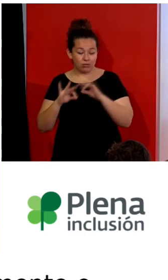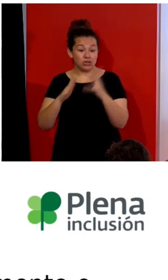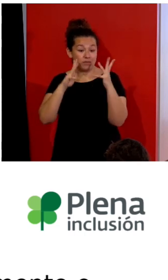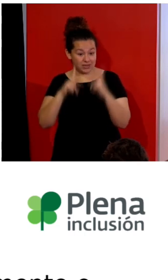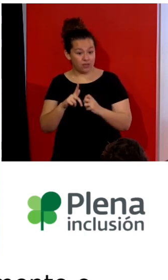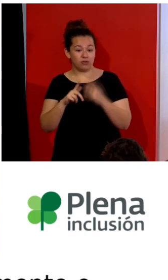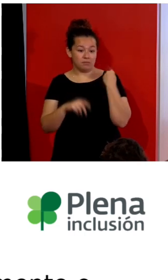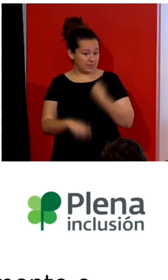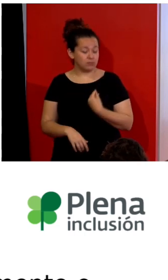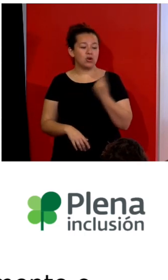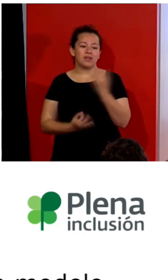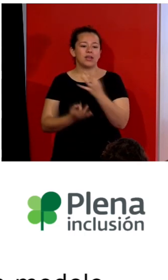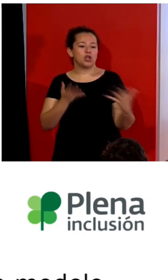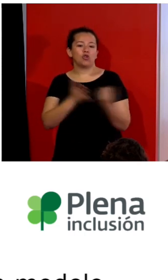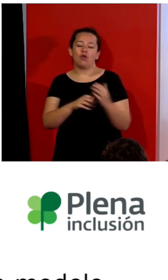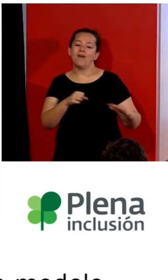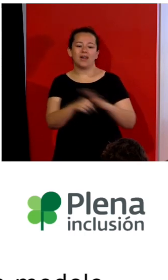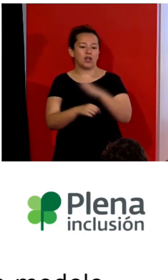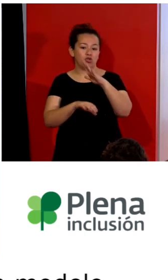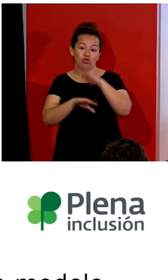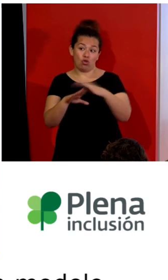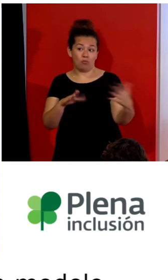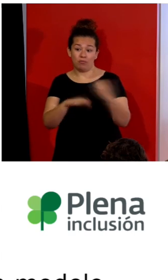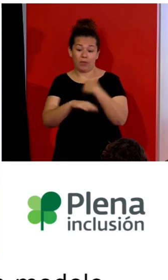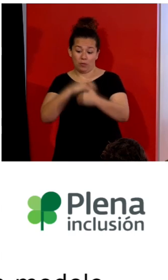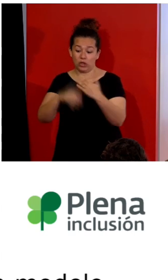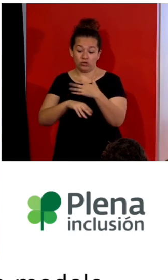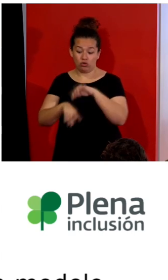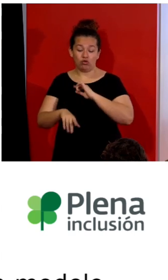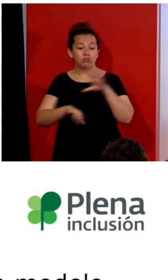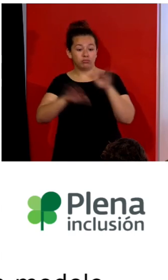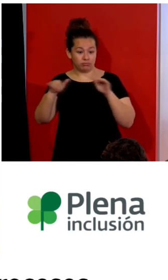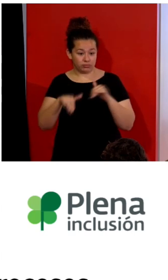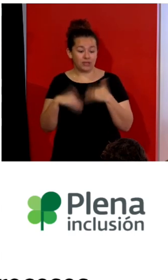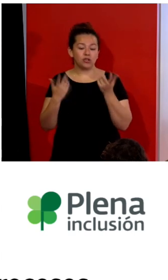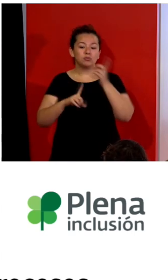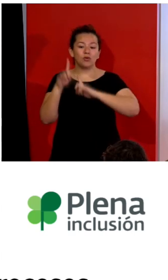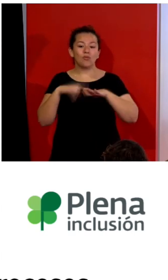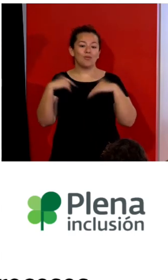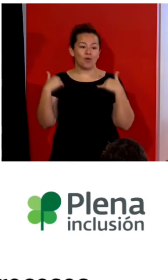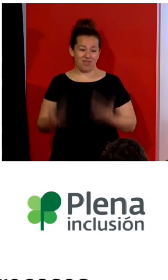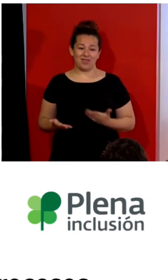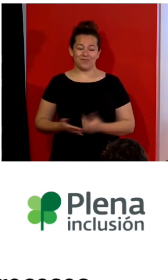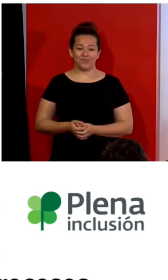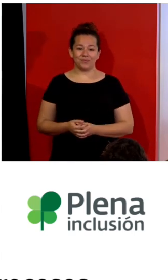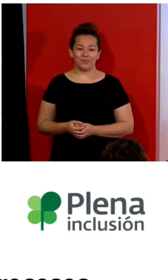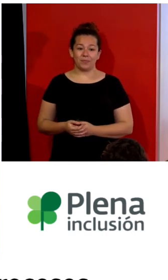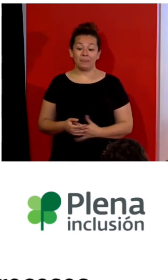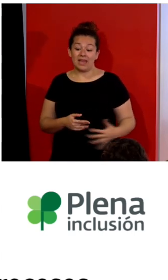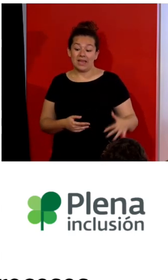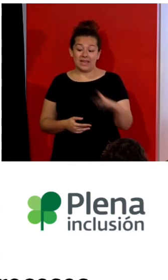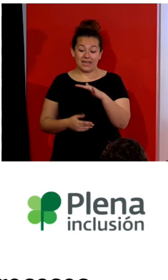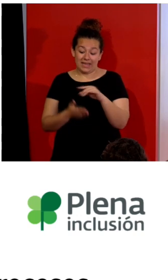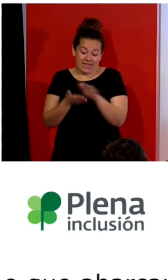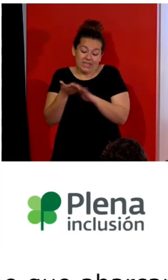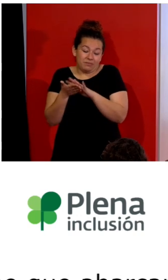tiene que abarcar las peculiaridades de todos los procesos que convocamos. Entonces, el problema que surgió es que los espacios para rellenar